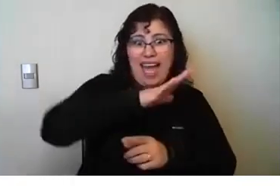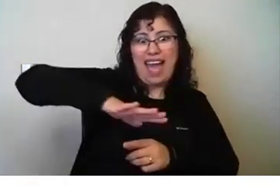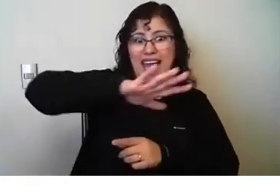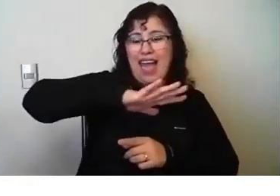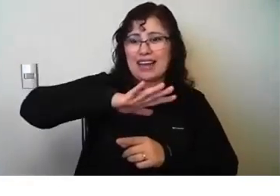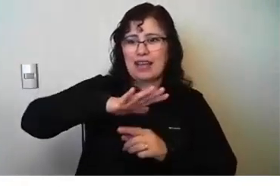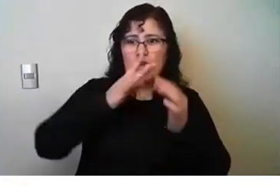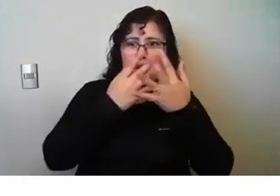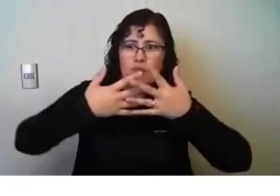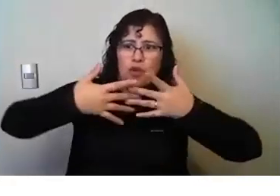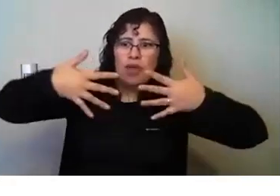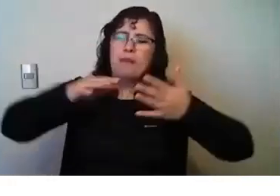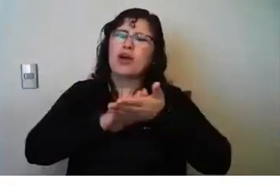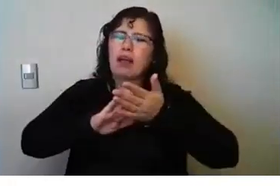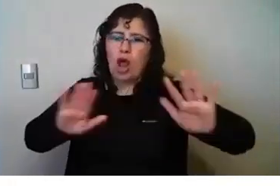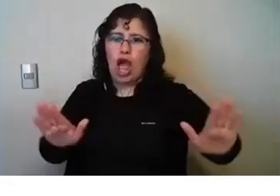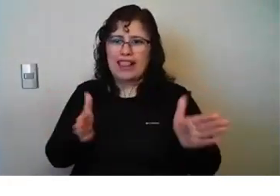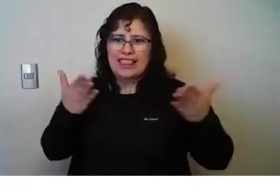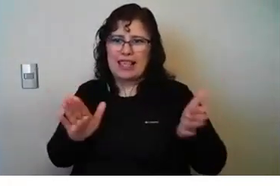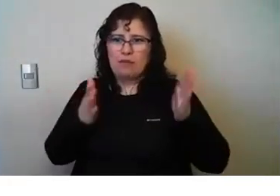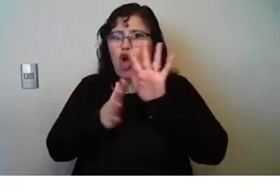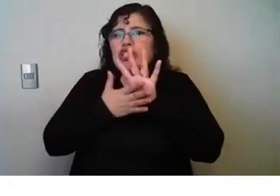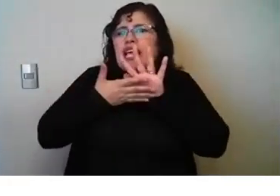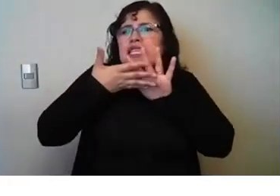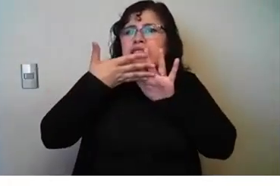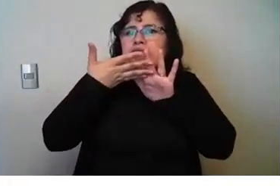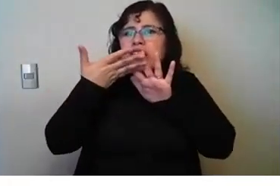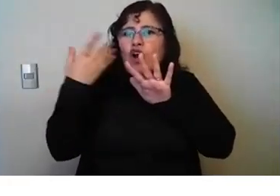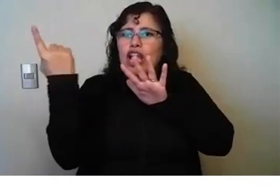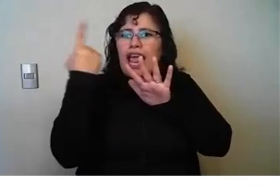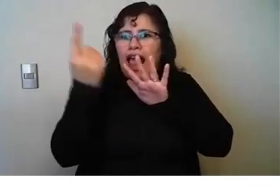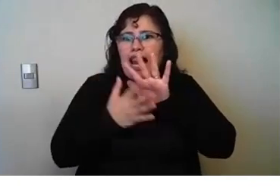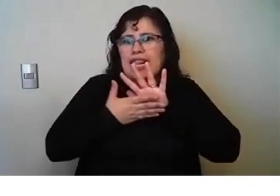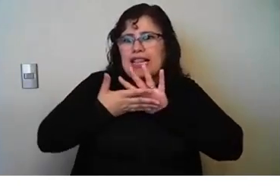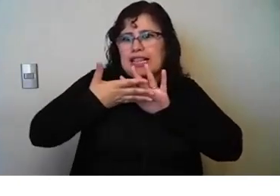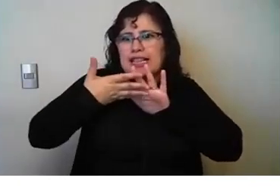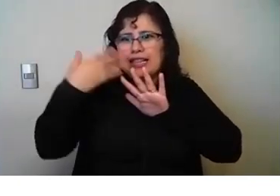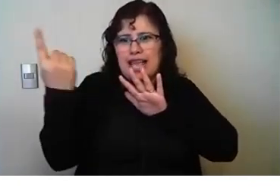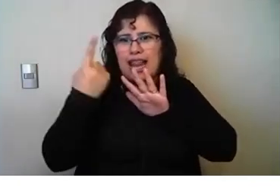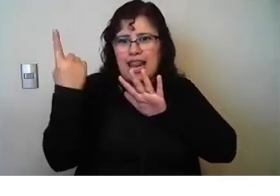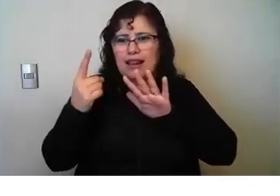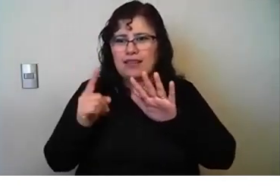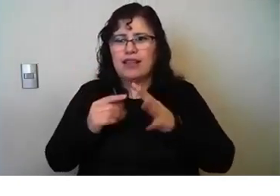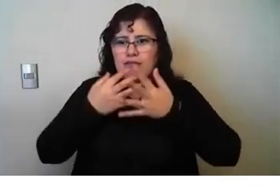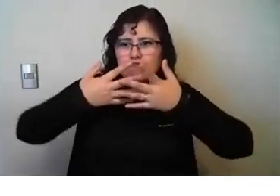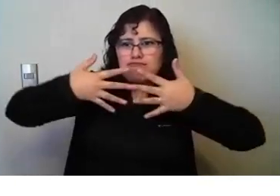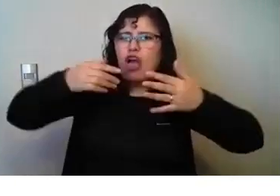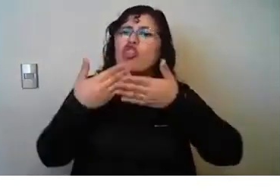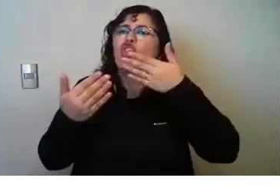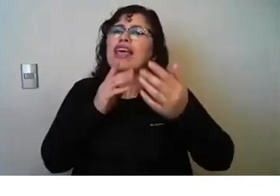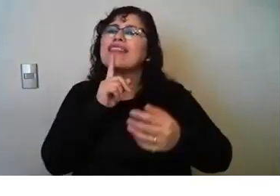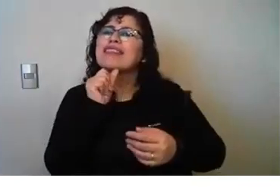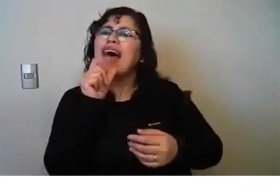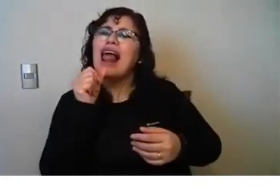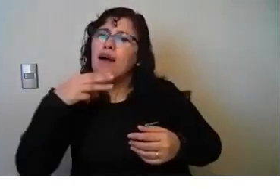estímulos, ¿cierto? Como son de la sensibilidad general. ¿Desde dónde? Del tálamo. ¿Y de dónde